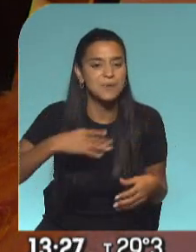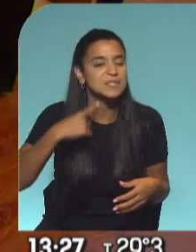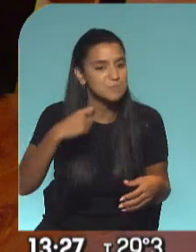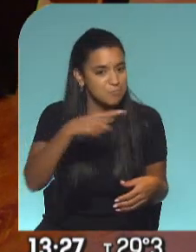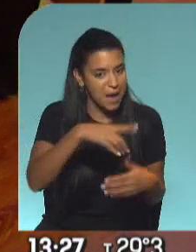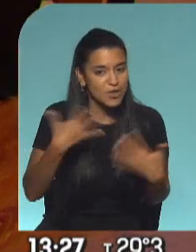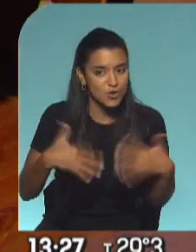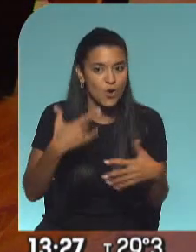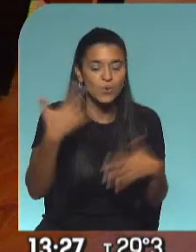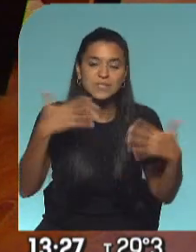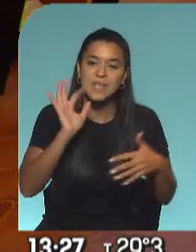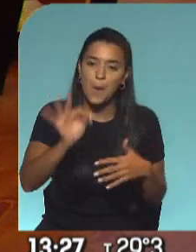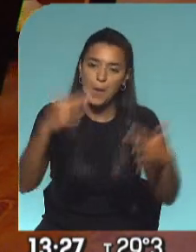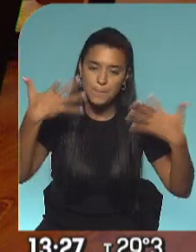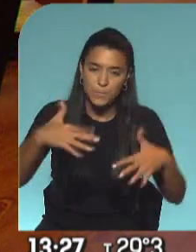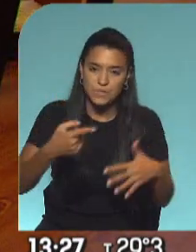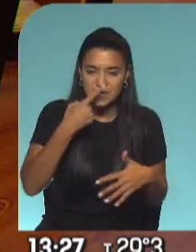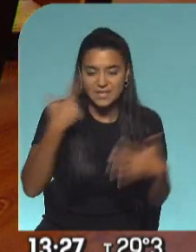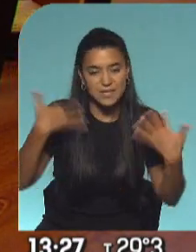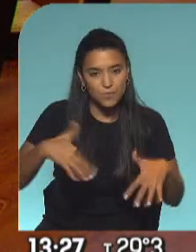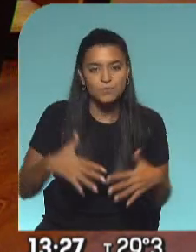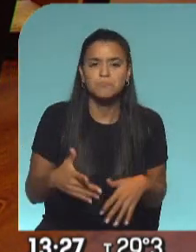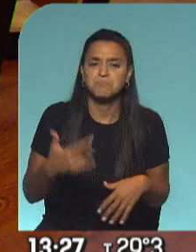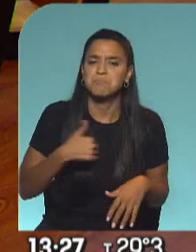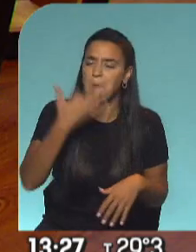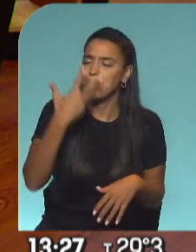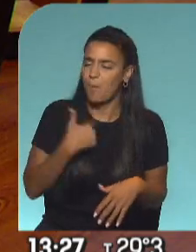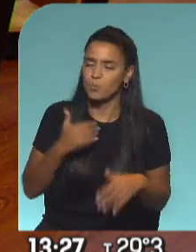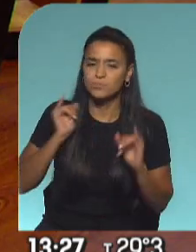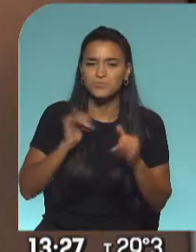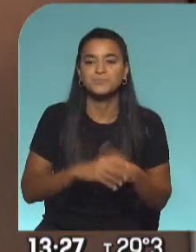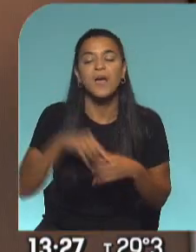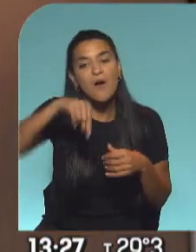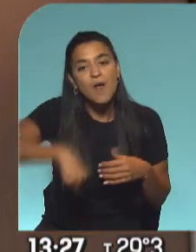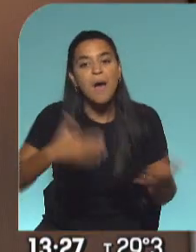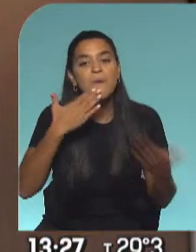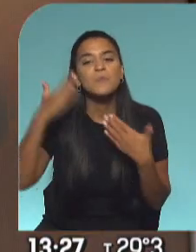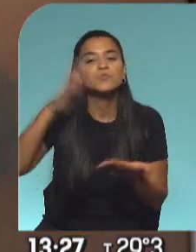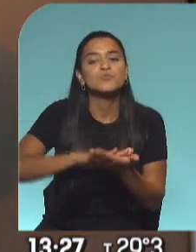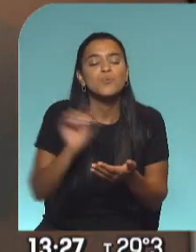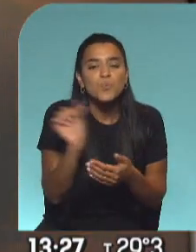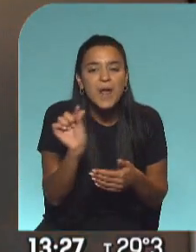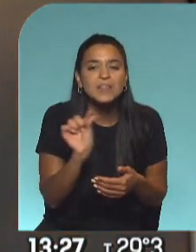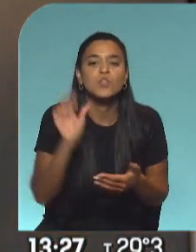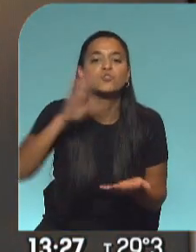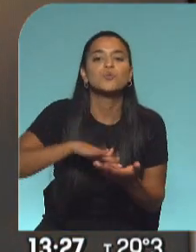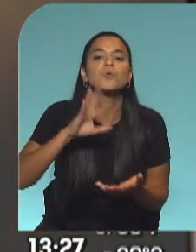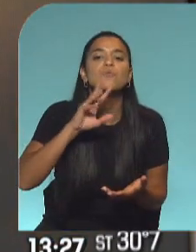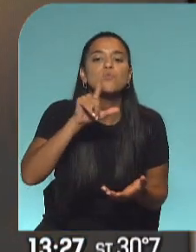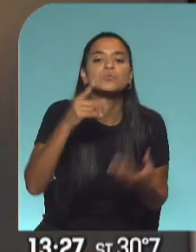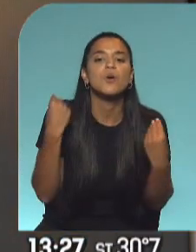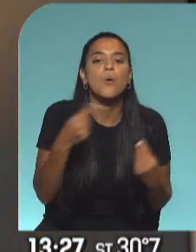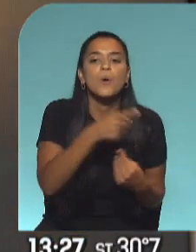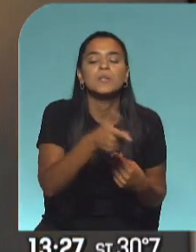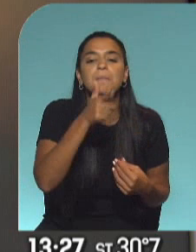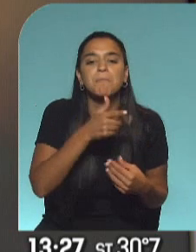tema que manejás mucho y que nos interesa mucho cuando haya algún aniversario o algo. Pero ahora, si te parece, hablemos un minutito de Rusia. ¿Cómo te